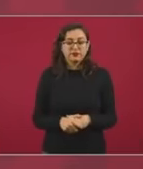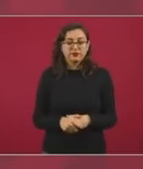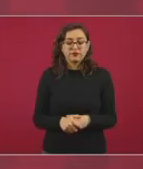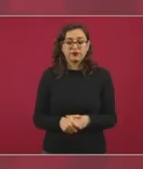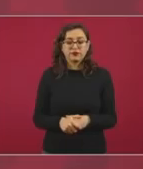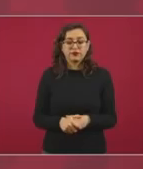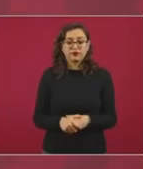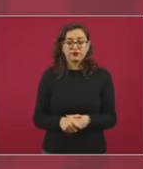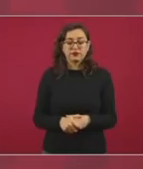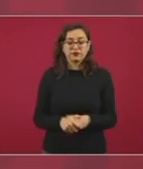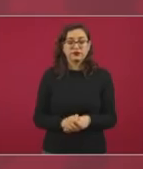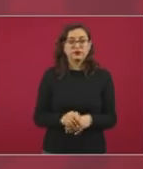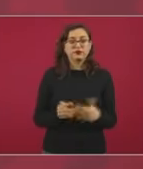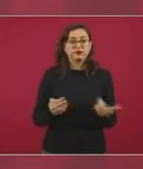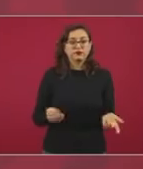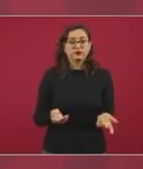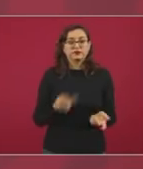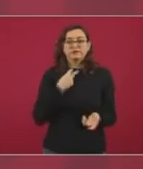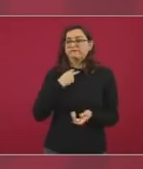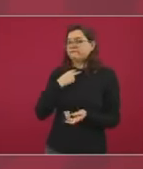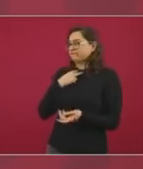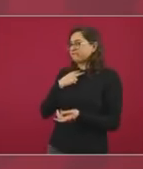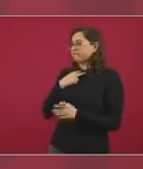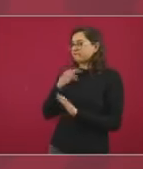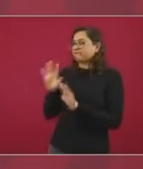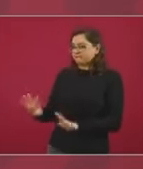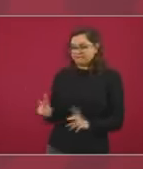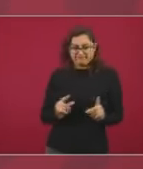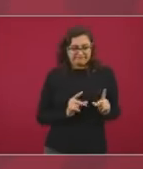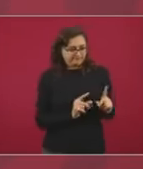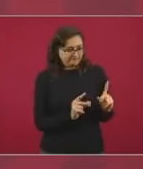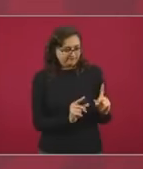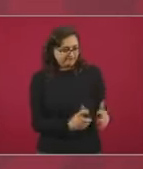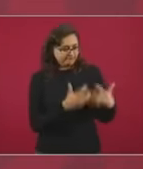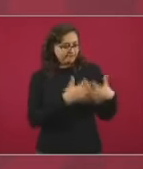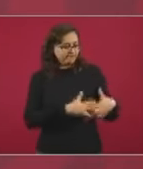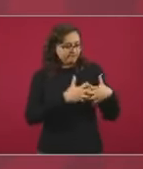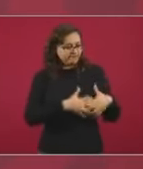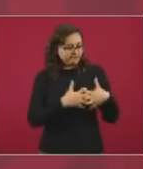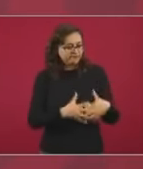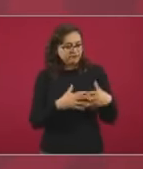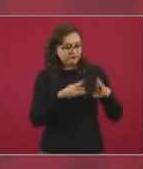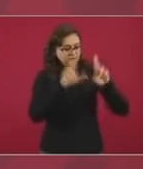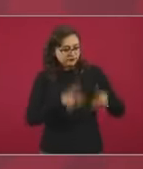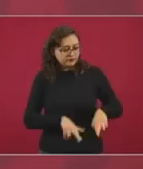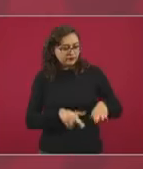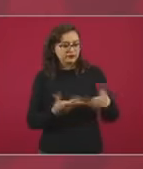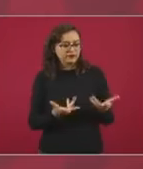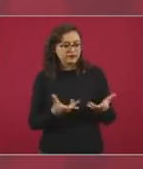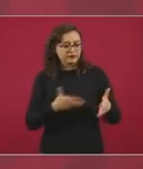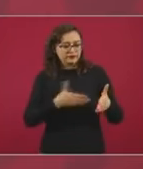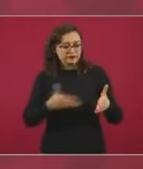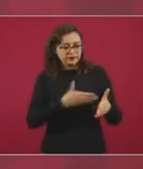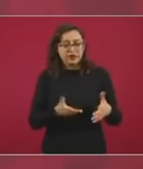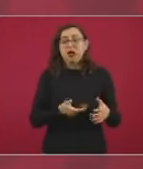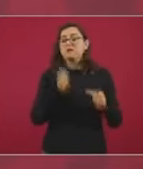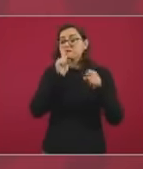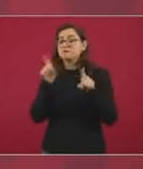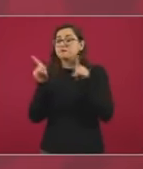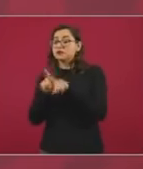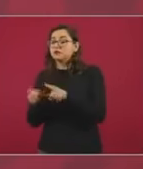y lo está haciendo la Secretaría de la Defensa y la Secretaría de Marina, Plan Marina, Plan DN3,